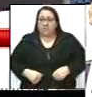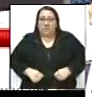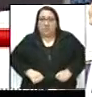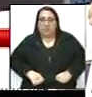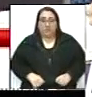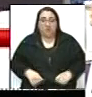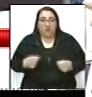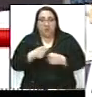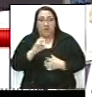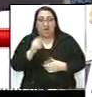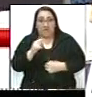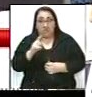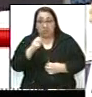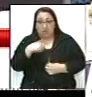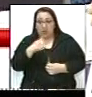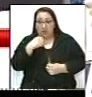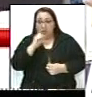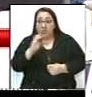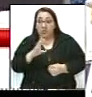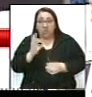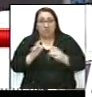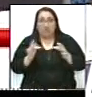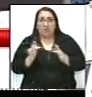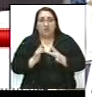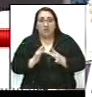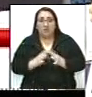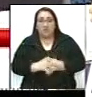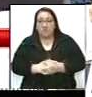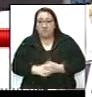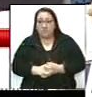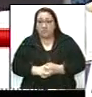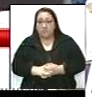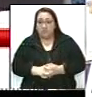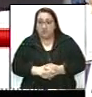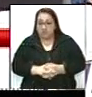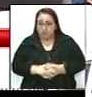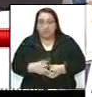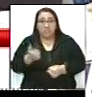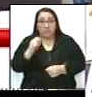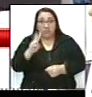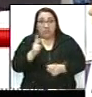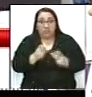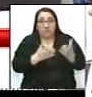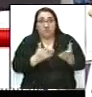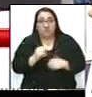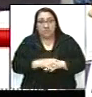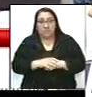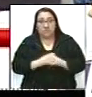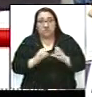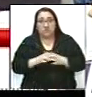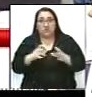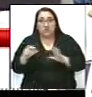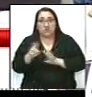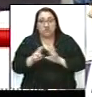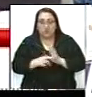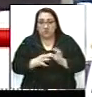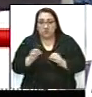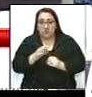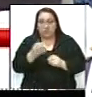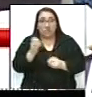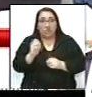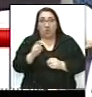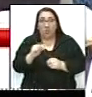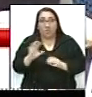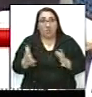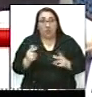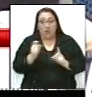Jorge Castro, ayer hemos dicho perfectamente, claro, han venido ayer los dos invitados a hablar sobre las macroregiones y microregiones, porque en la OMP no